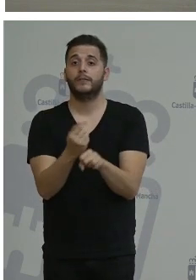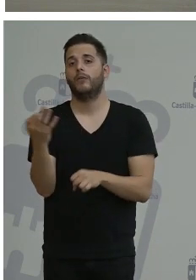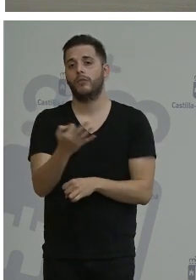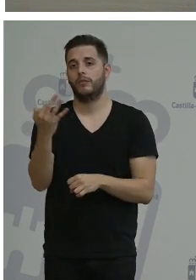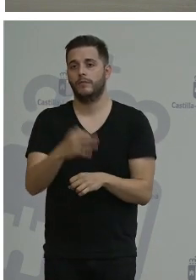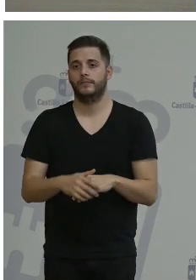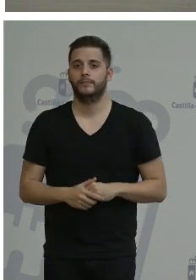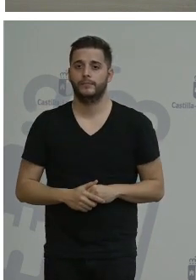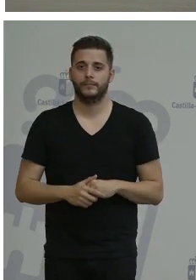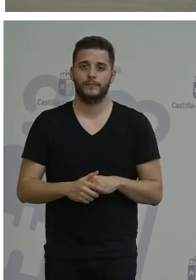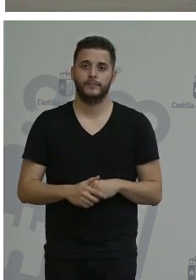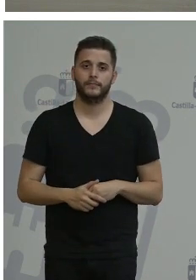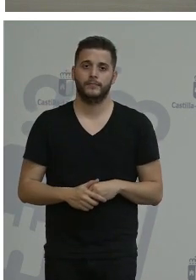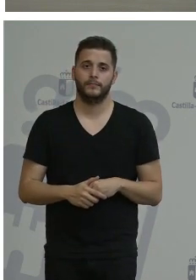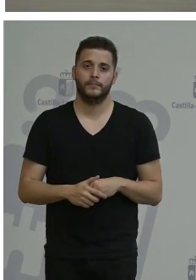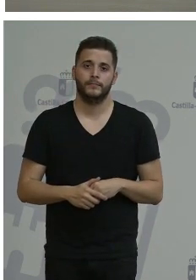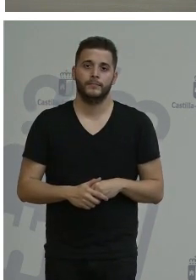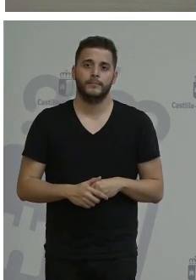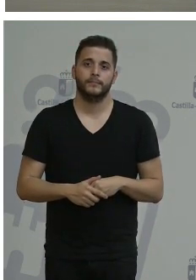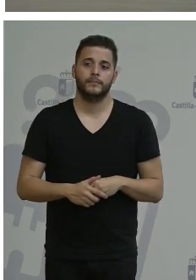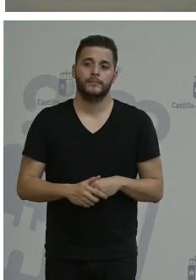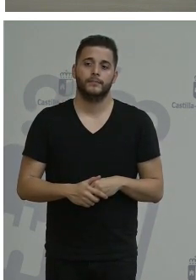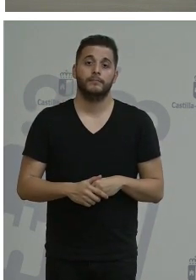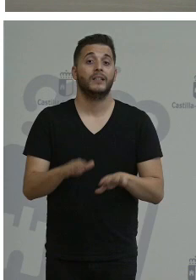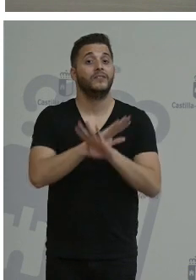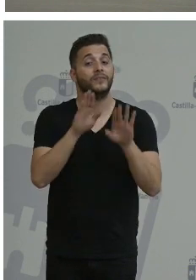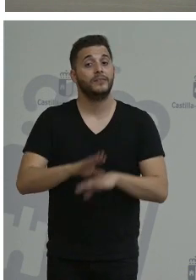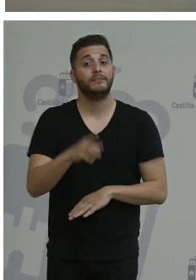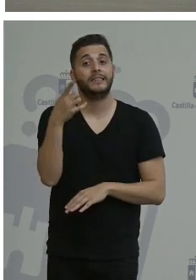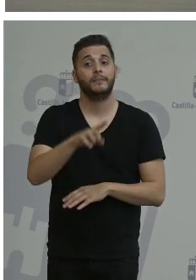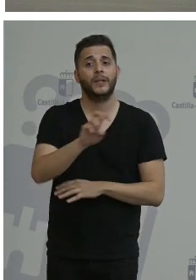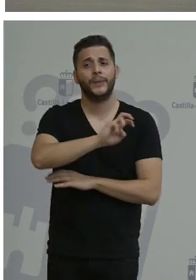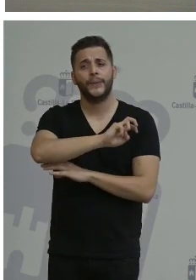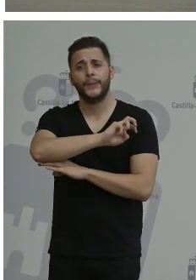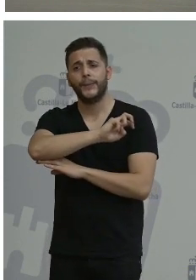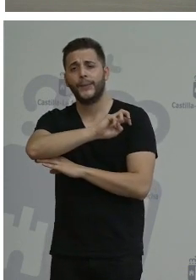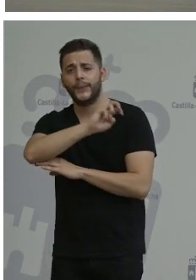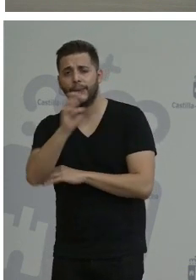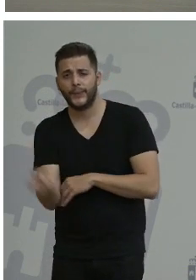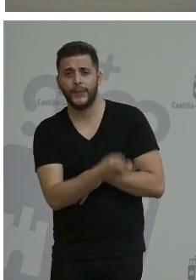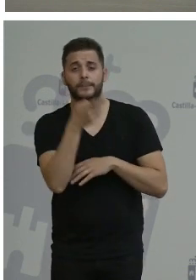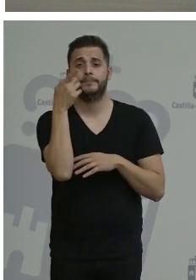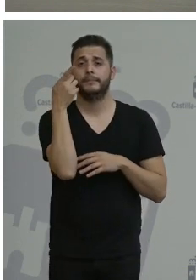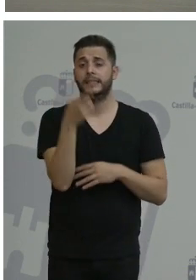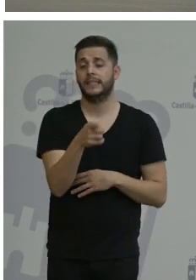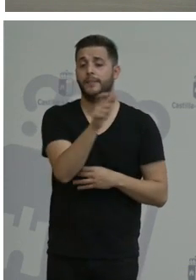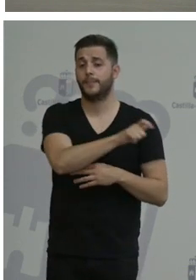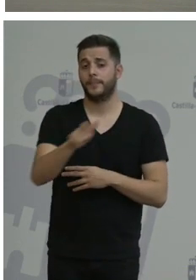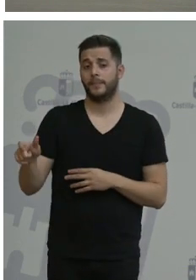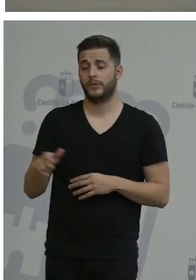finalmente, pensamos en la heterogeneidad que hay entre las personas. Y